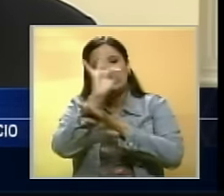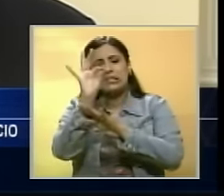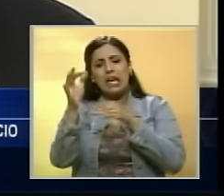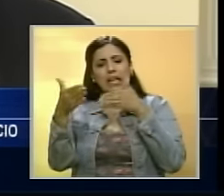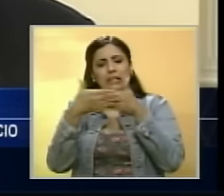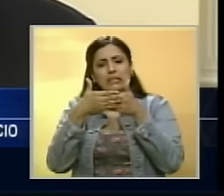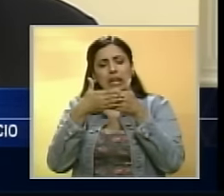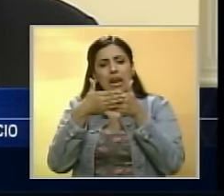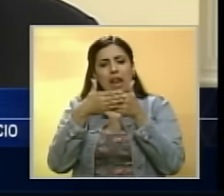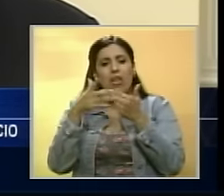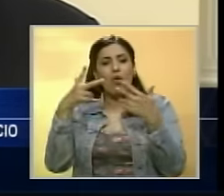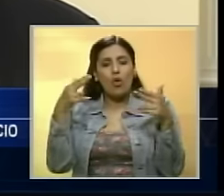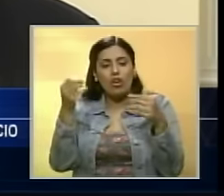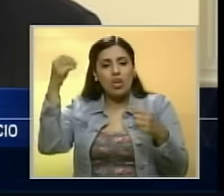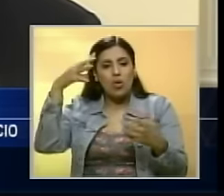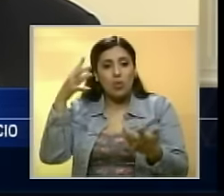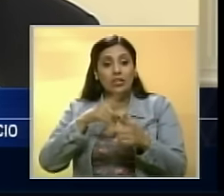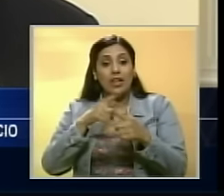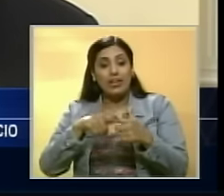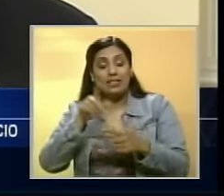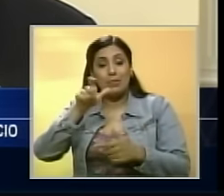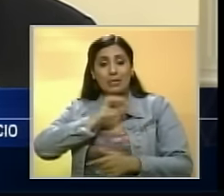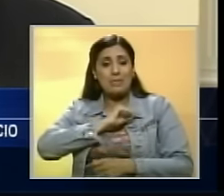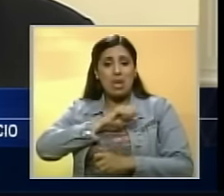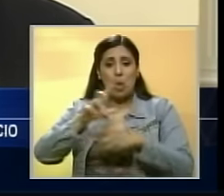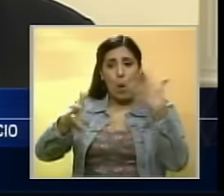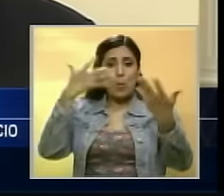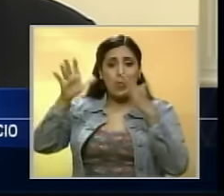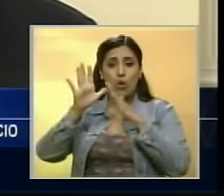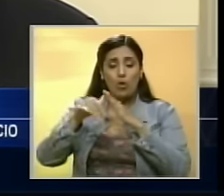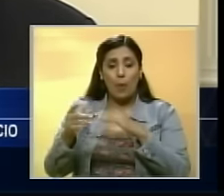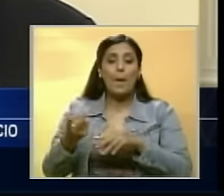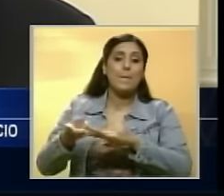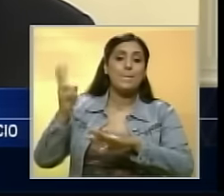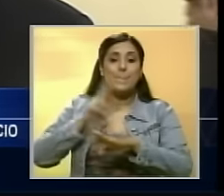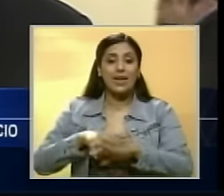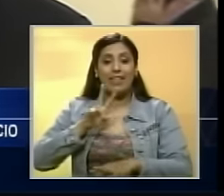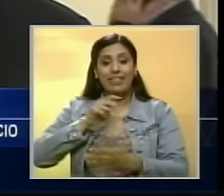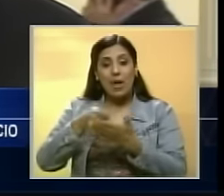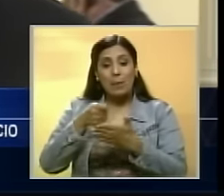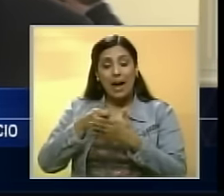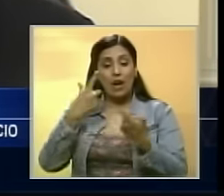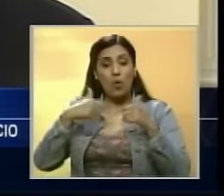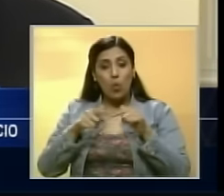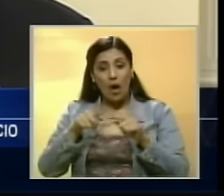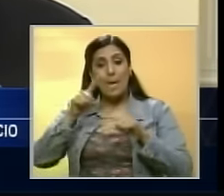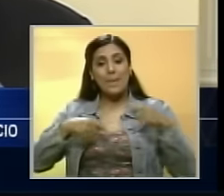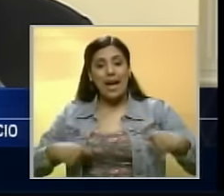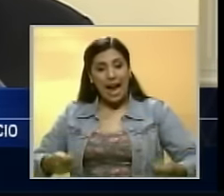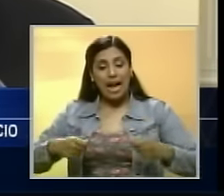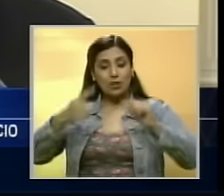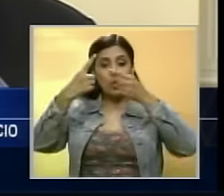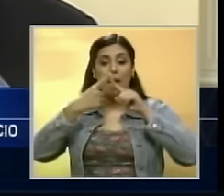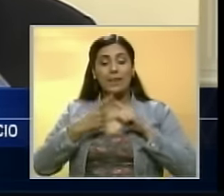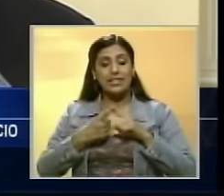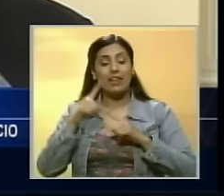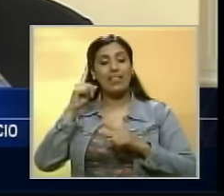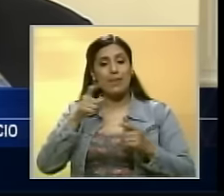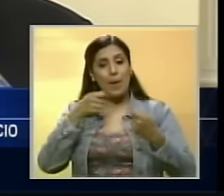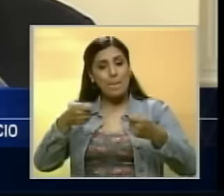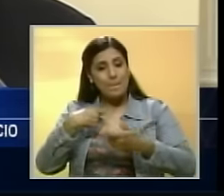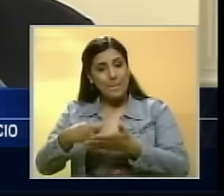racionamiento eléctrico y tiene miedo que lo saqueen aparte de eso tiene que pagar los costos operativos los gastos administrativos pagar